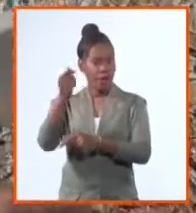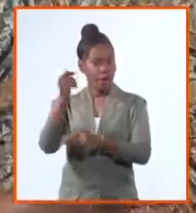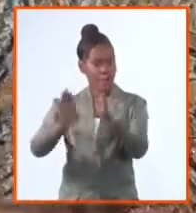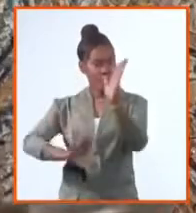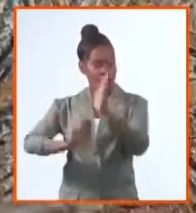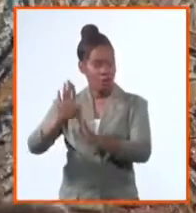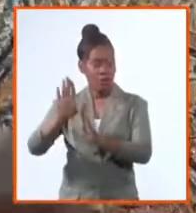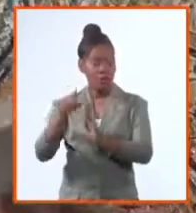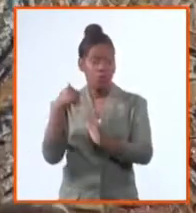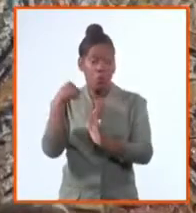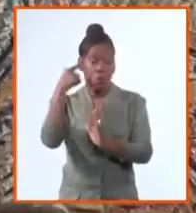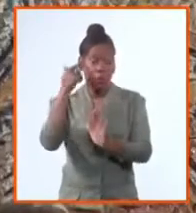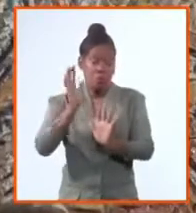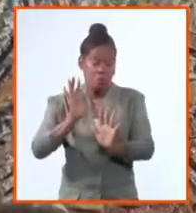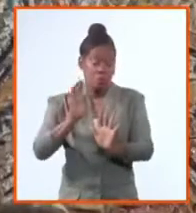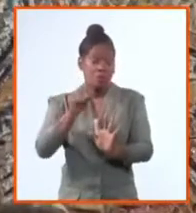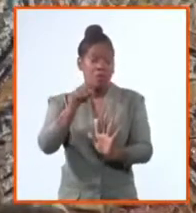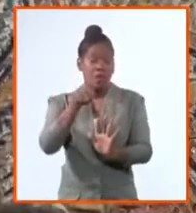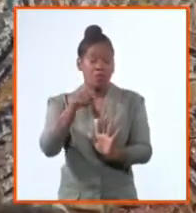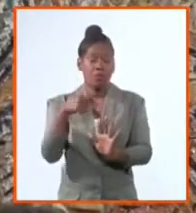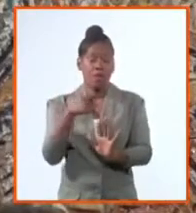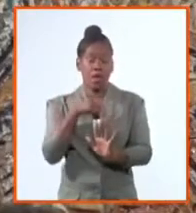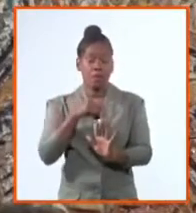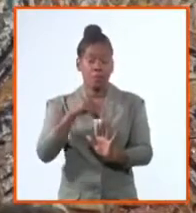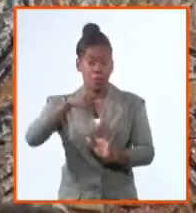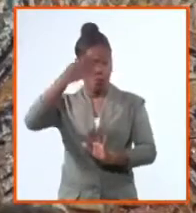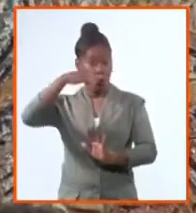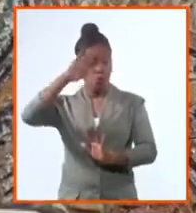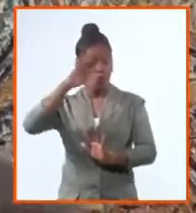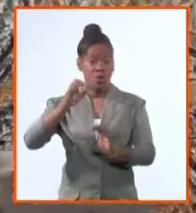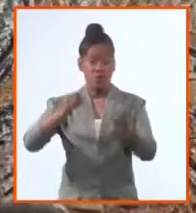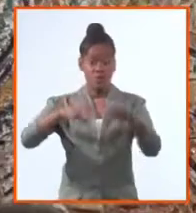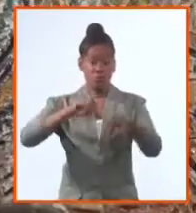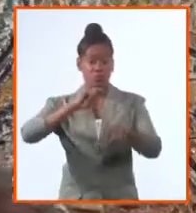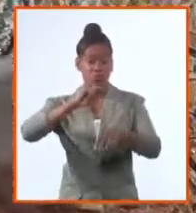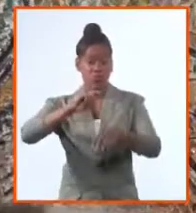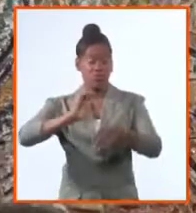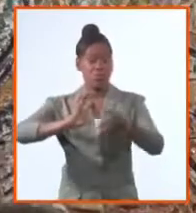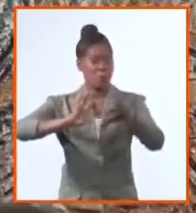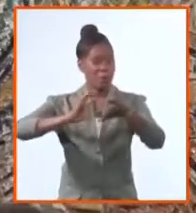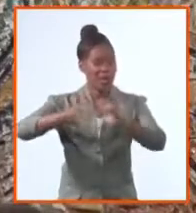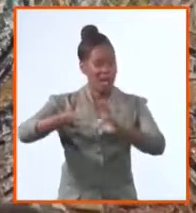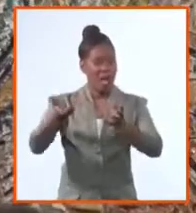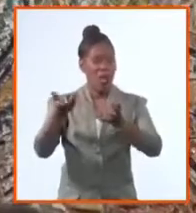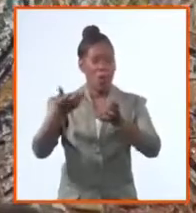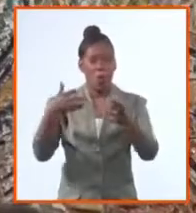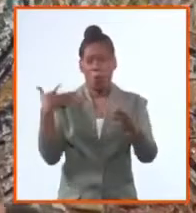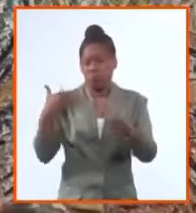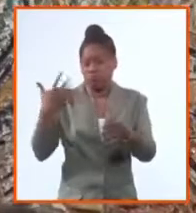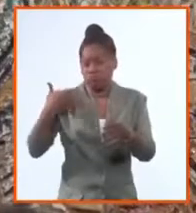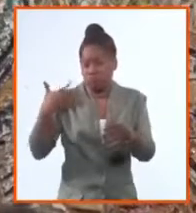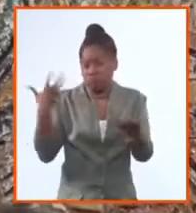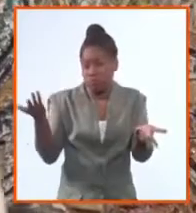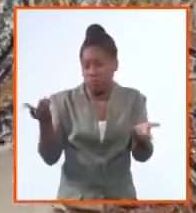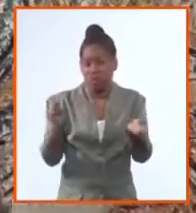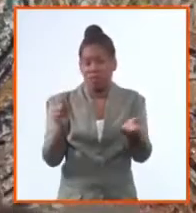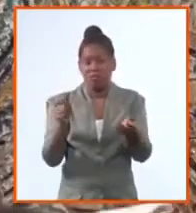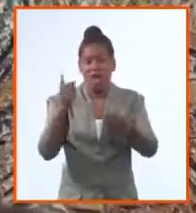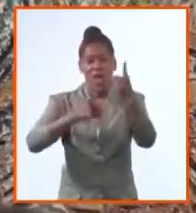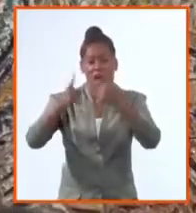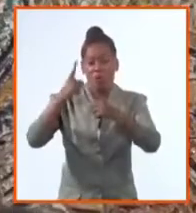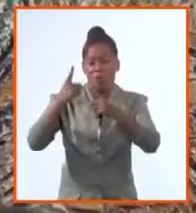más, facilitar más en medio de tanta situación compleja, de agresión, campañas